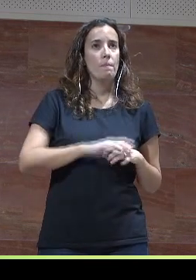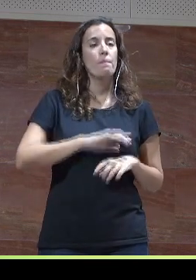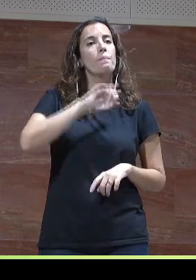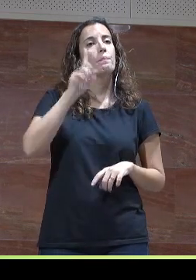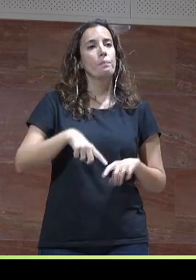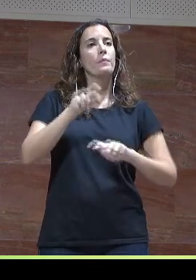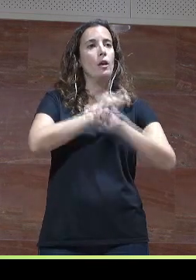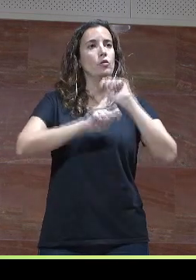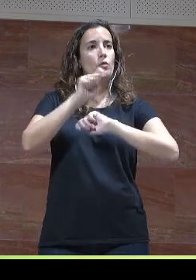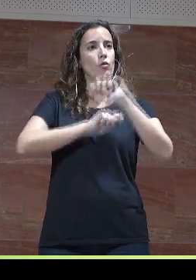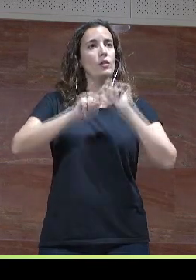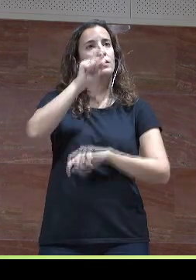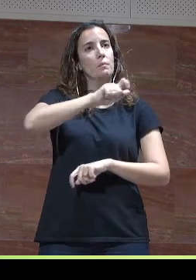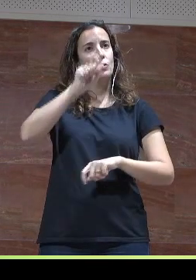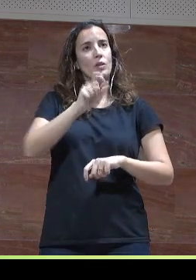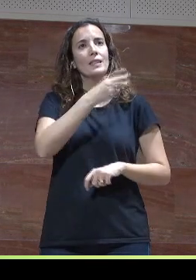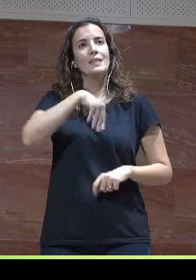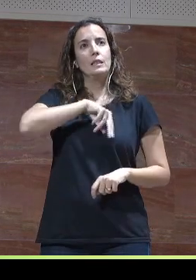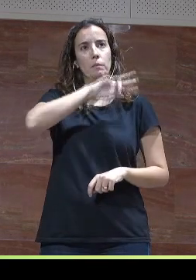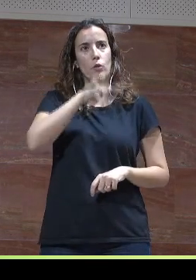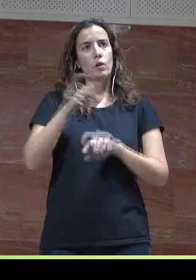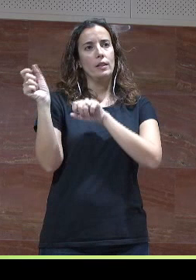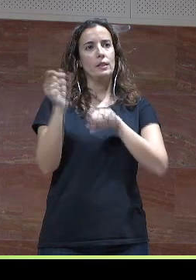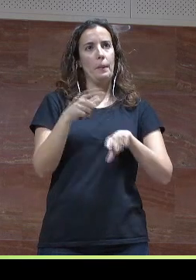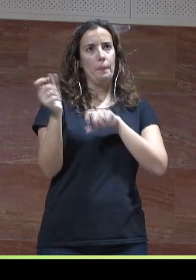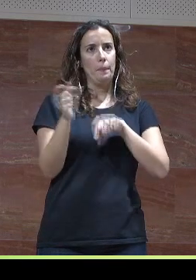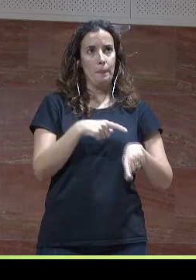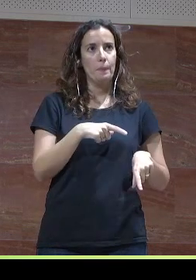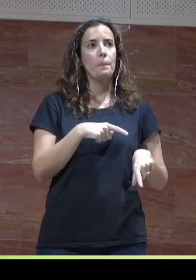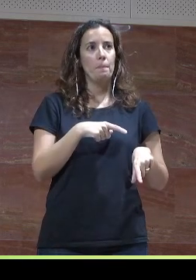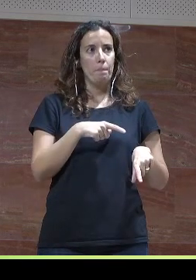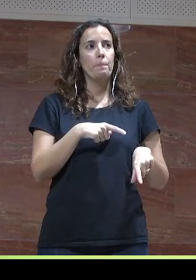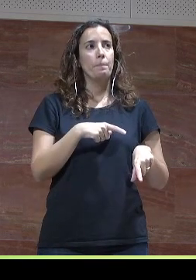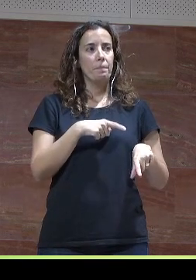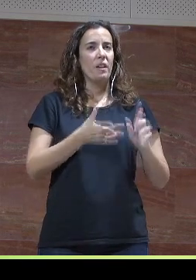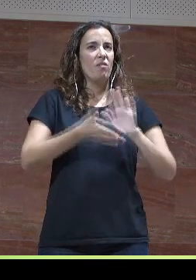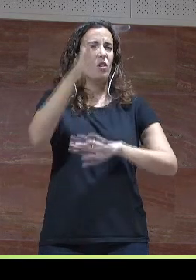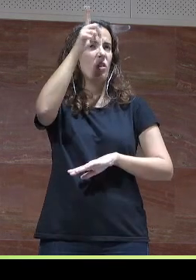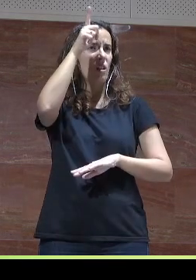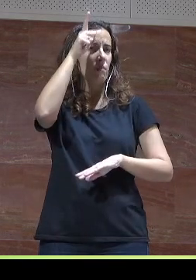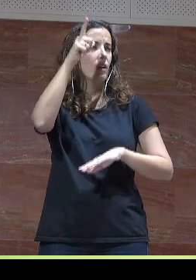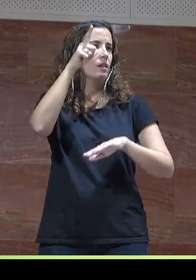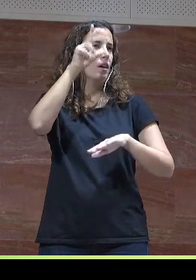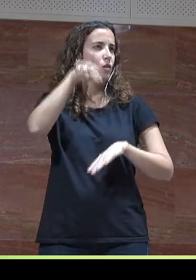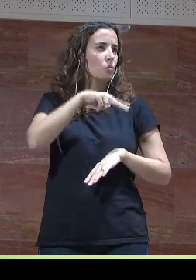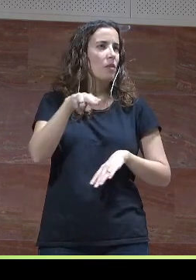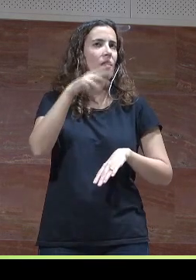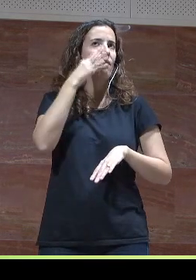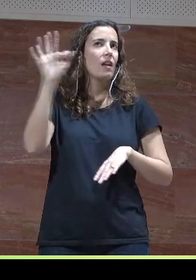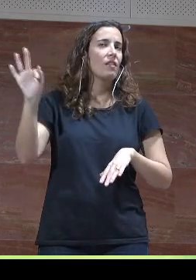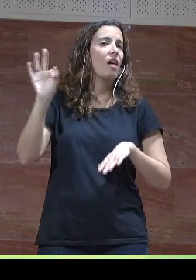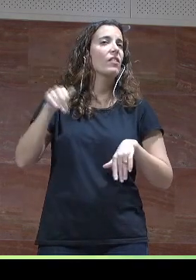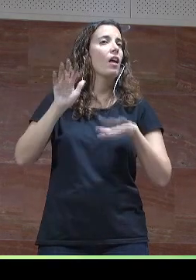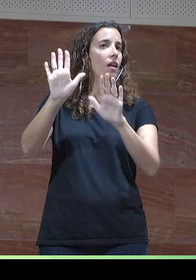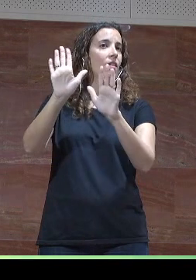tenemos asociaciones de personas españolas emigrantes que en su día fueron a Alemania, Suiza, Francia y se quedaron allí,